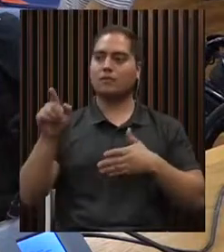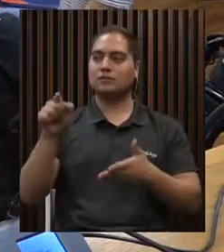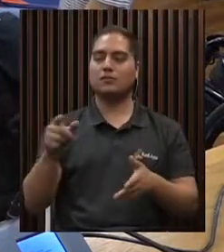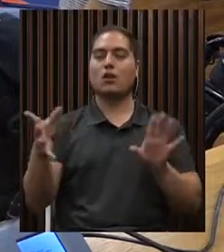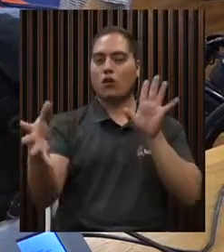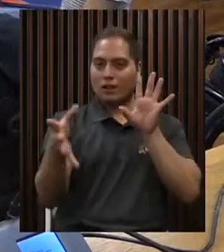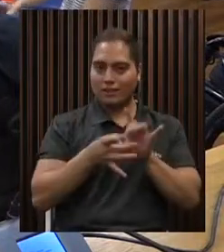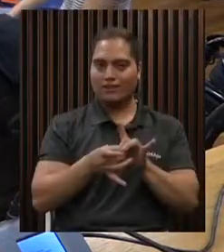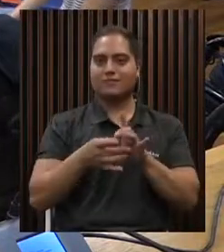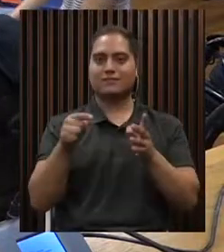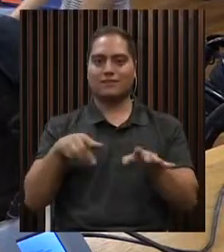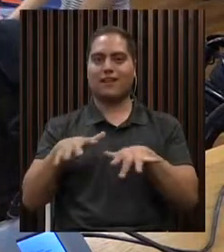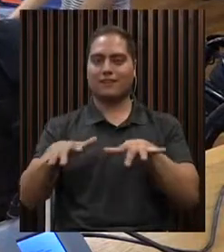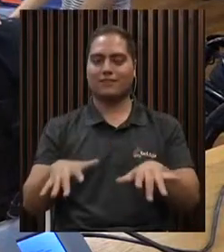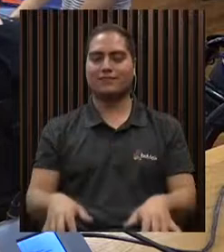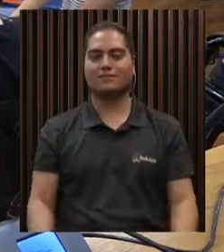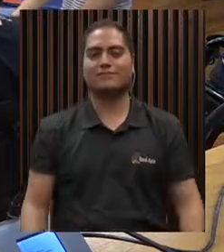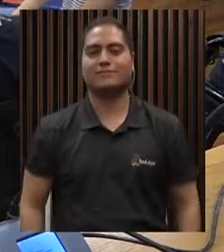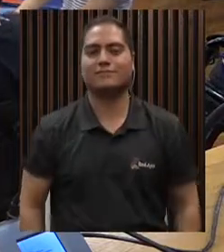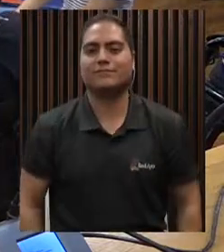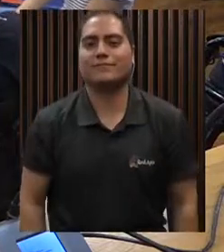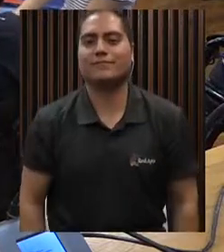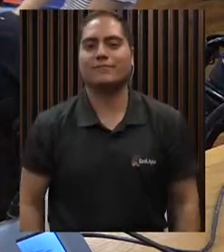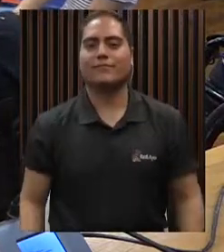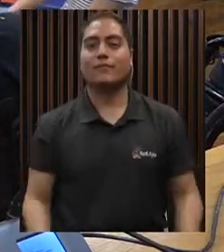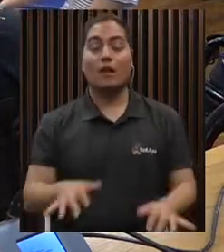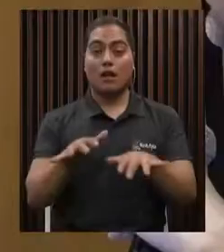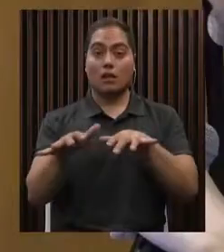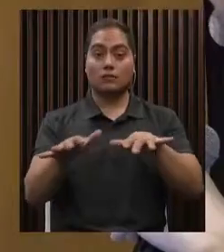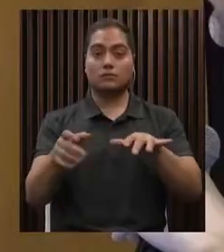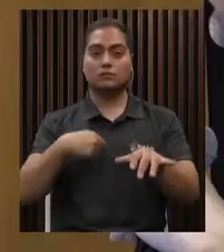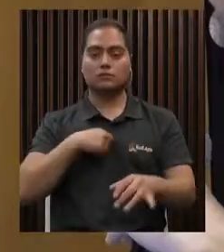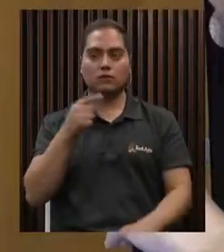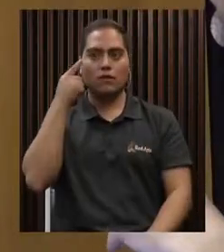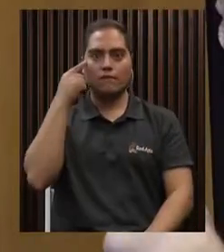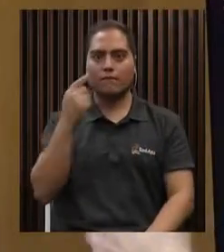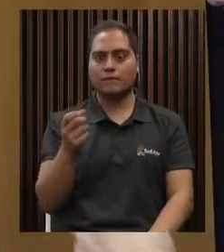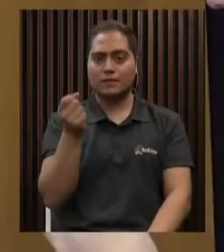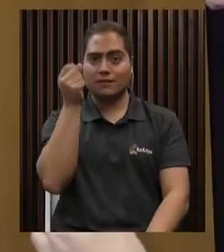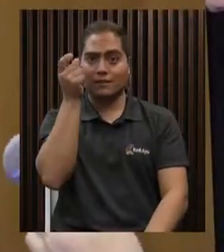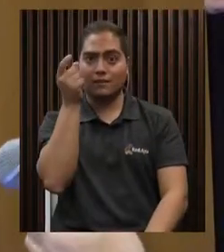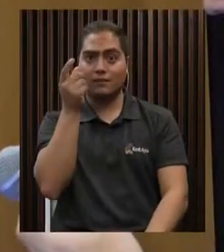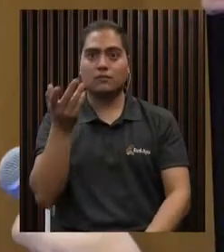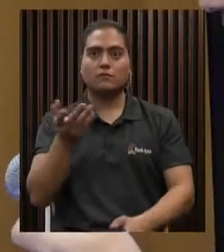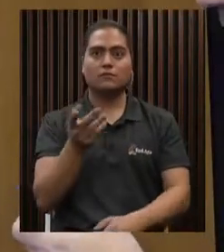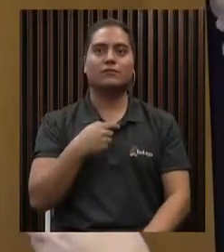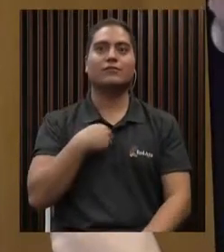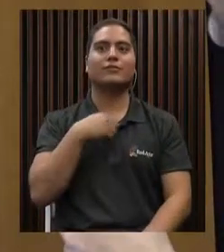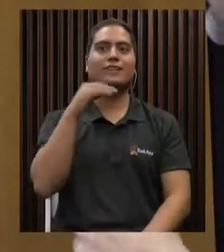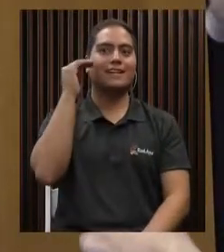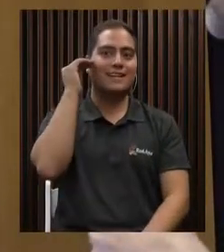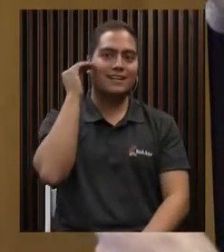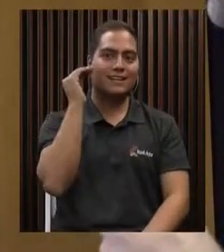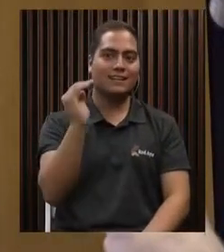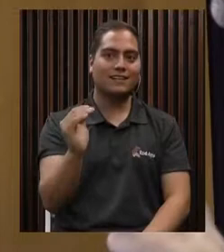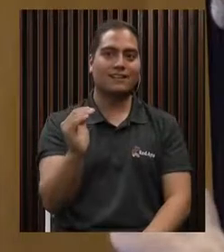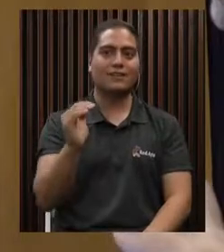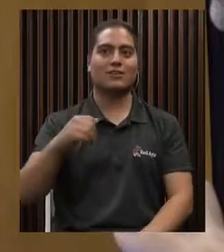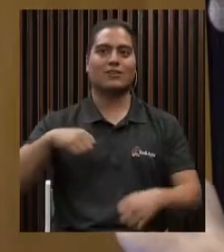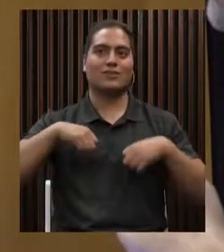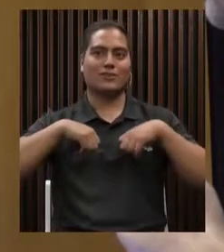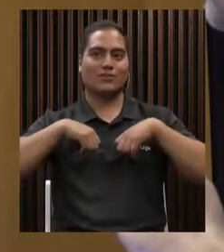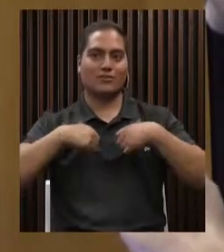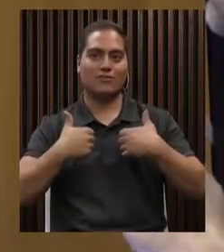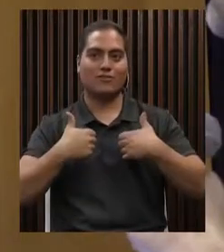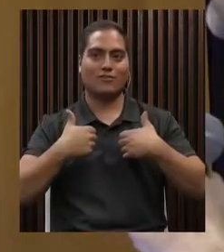conectándose. Una de las cosas que nos dimos cuenta y que pudimos notar es que los niños, los jóvenes en las áreas de Londres en las